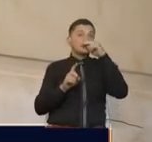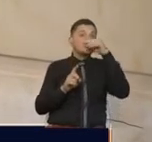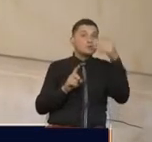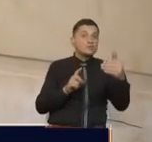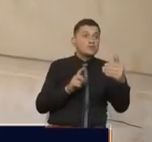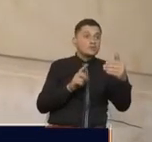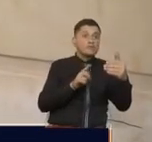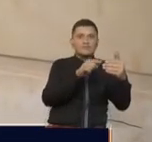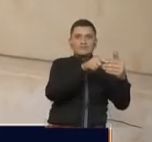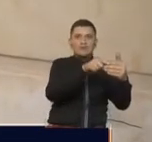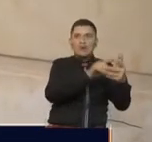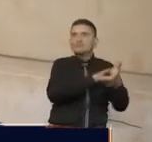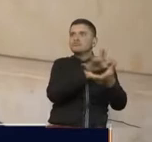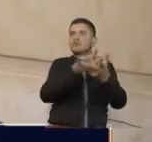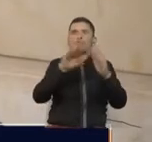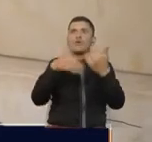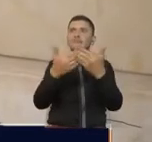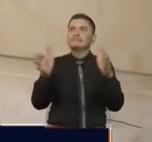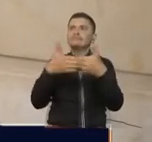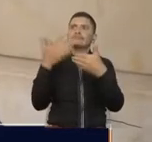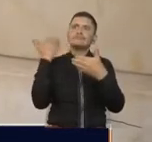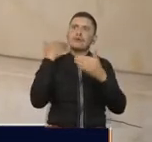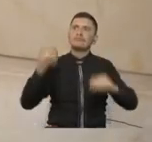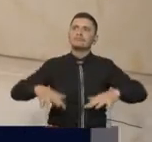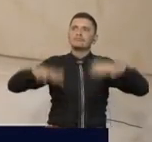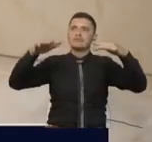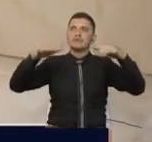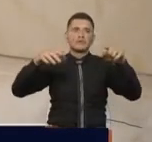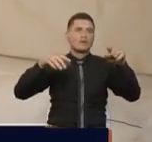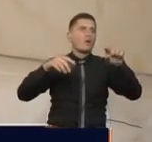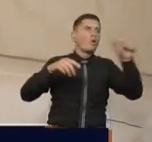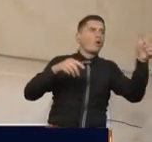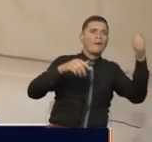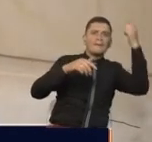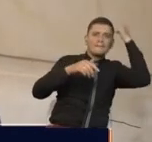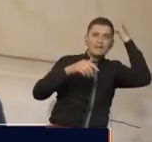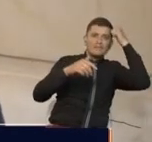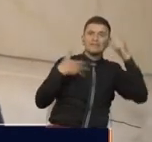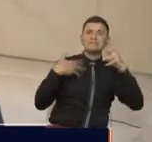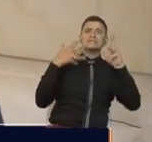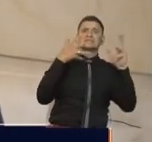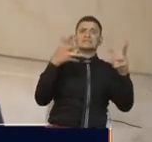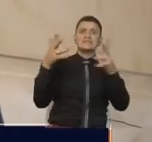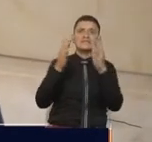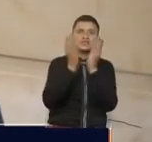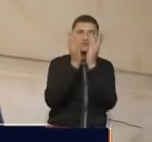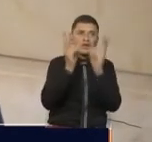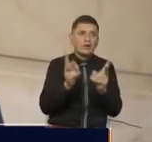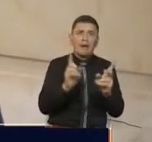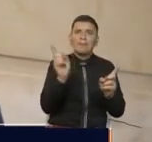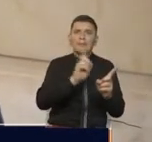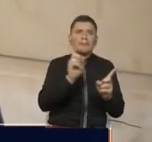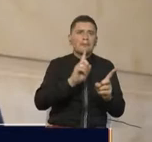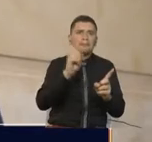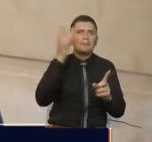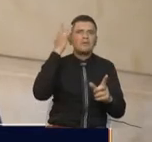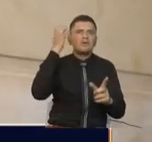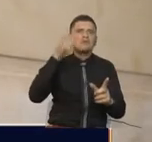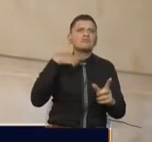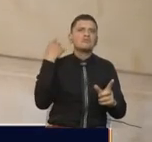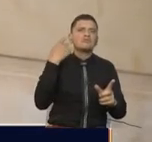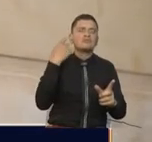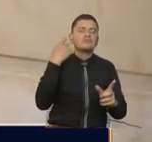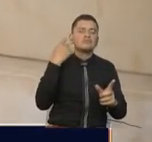porque la inundación no lo dejó, o del profesor que no pudo ir a dictarle clases porque